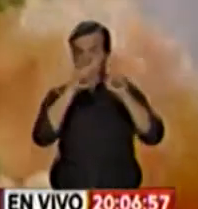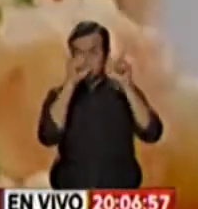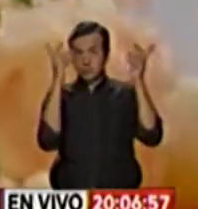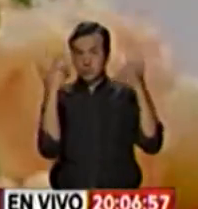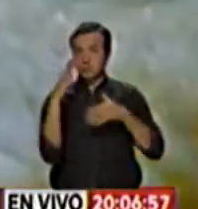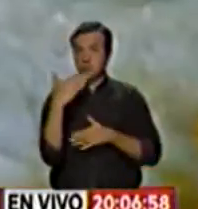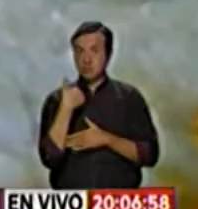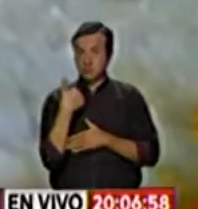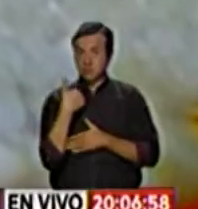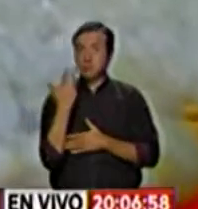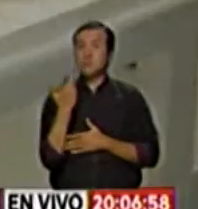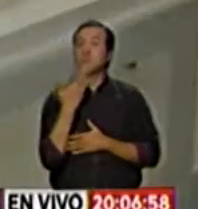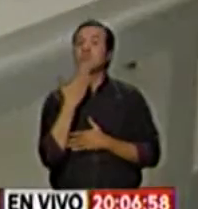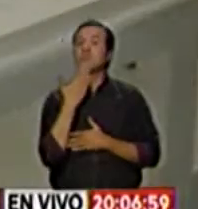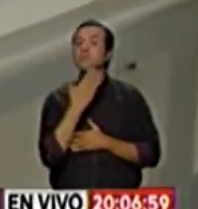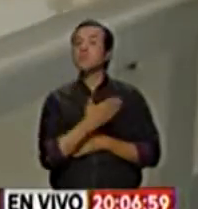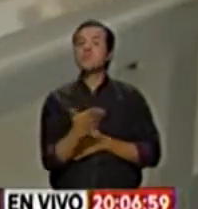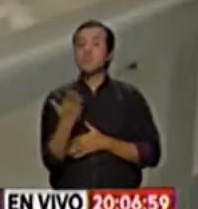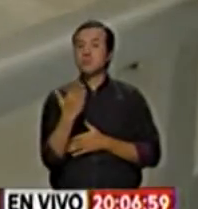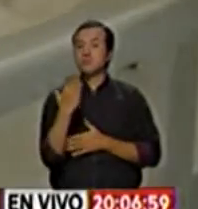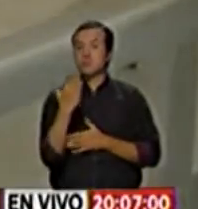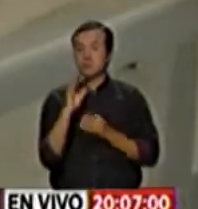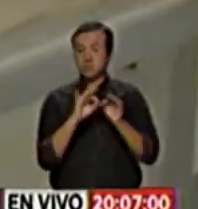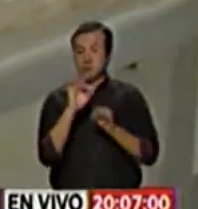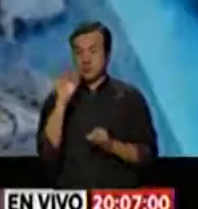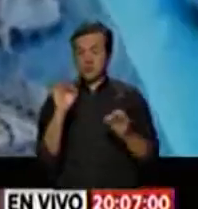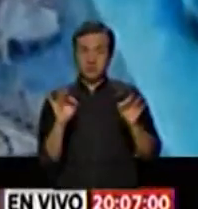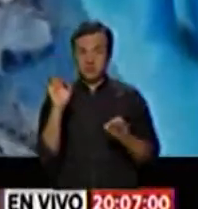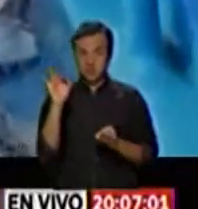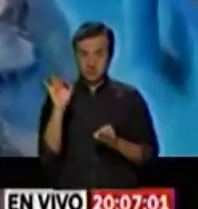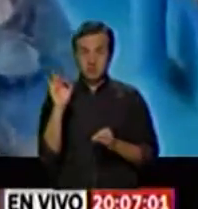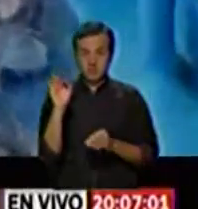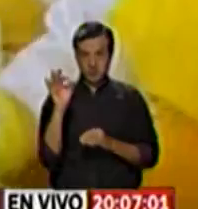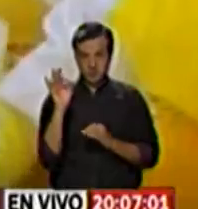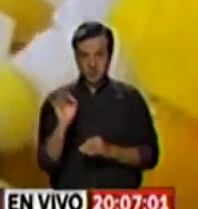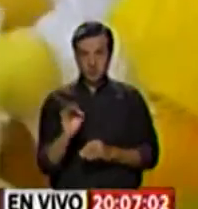que ya existe, la exoneración será proporcional a la inversión. Valeria Villarroel, Telediario.